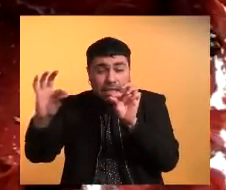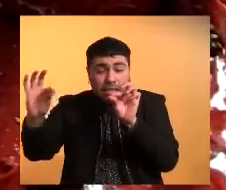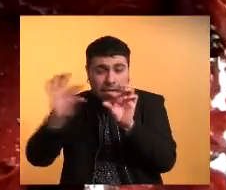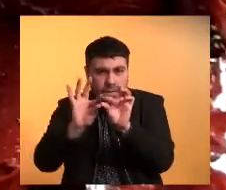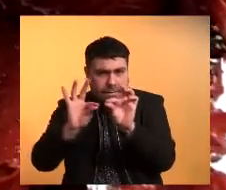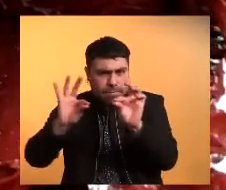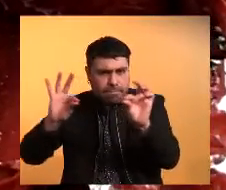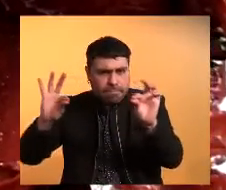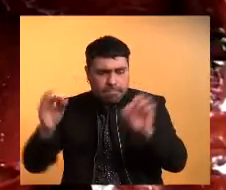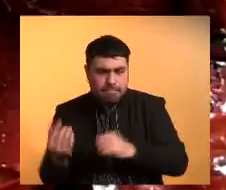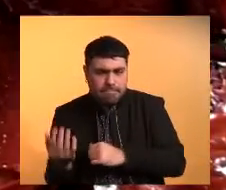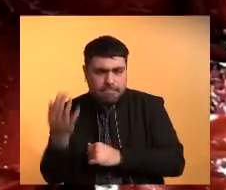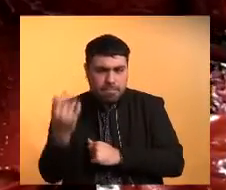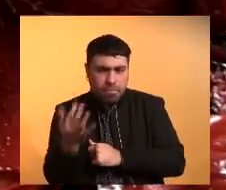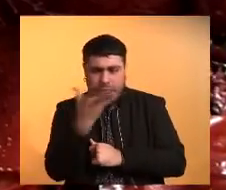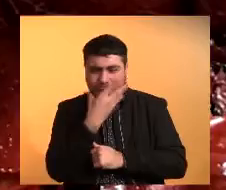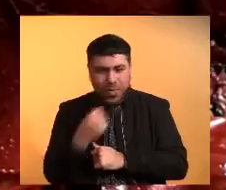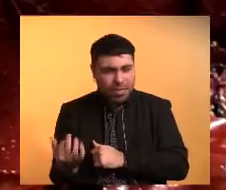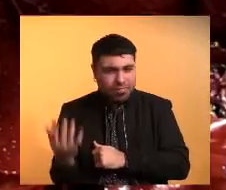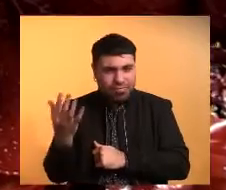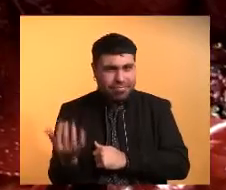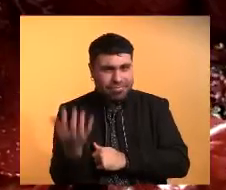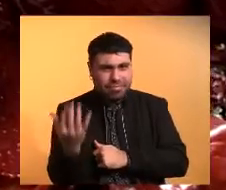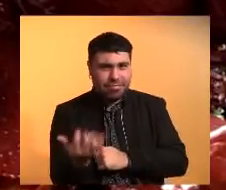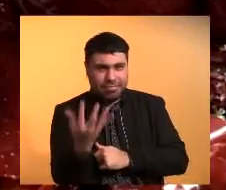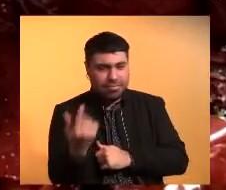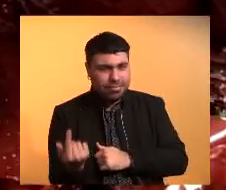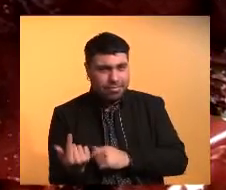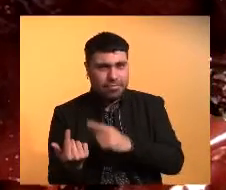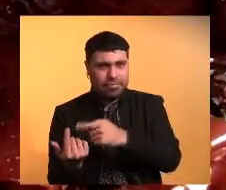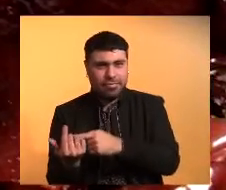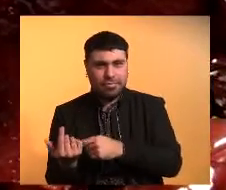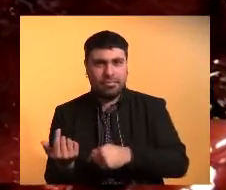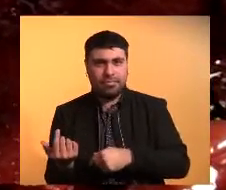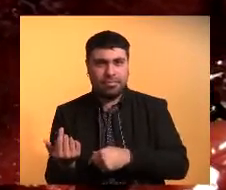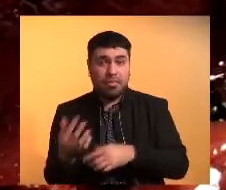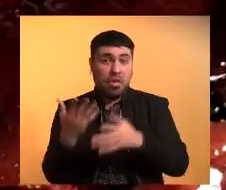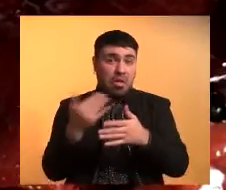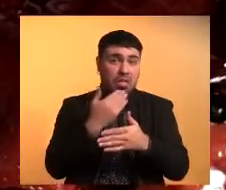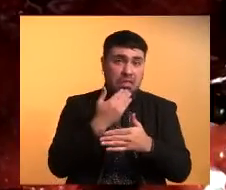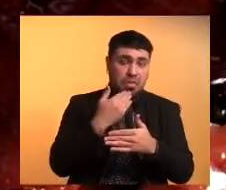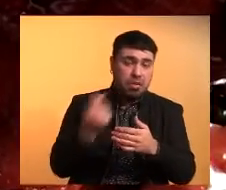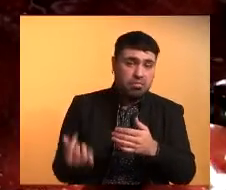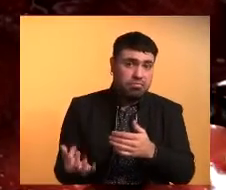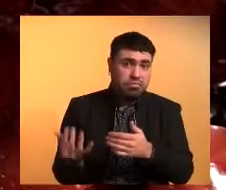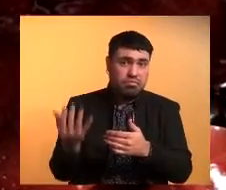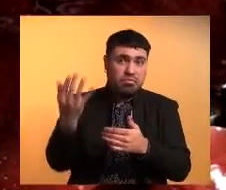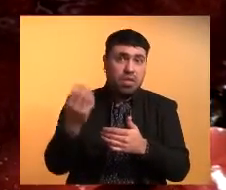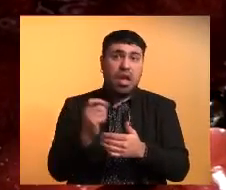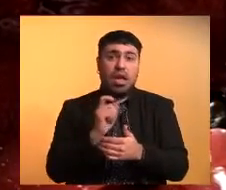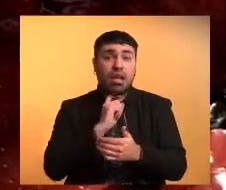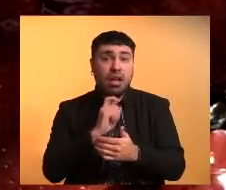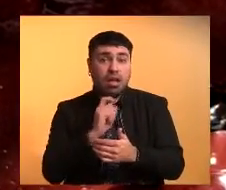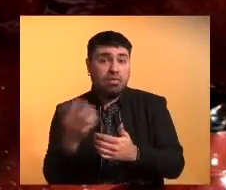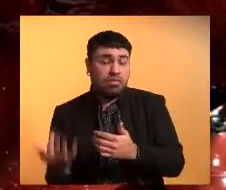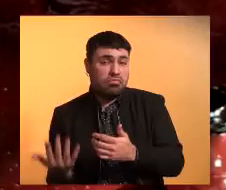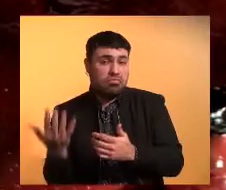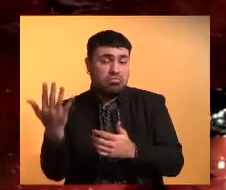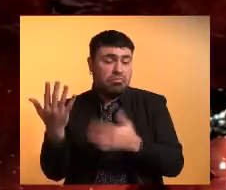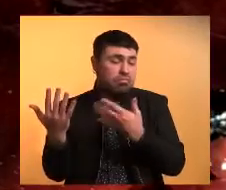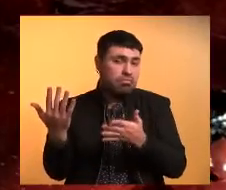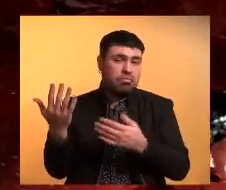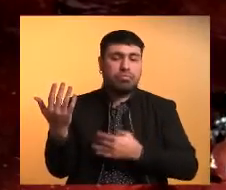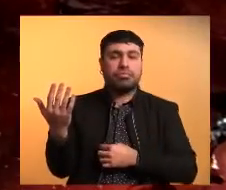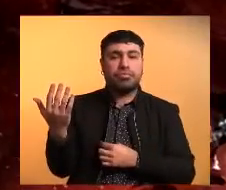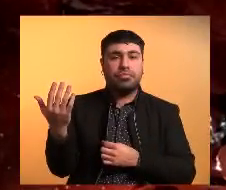ejemplo, un género bien bonito que tiene unas láminas bien delgadas, o la misma Desmarestia, esta alga parda que yo les mostraba en alguna de las